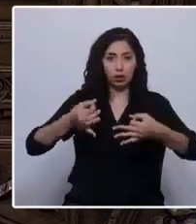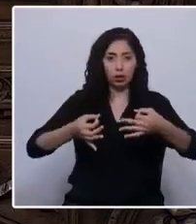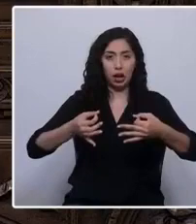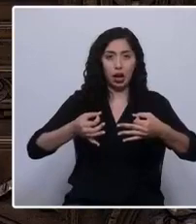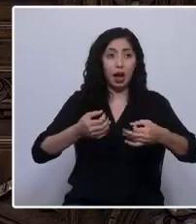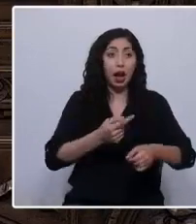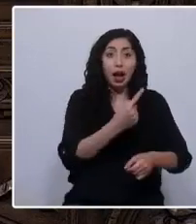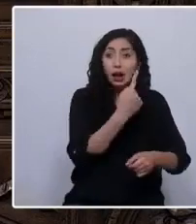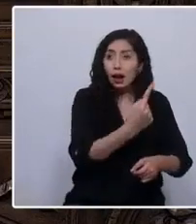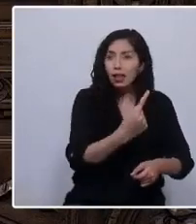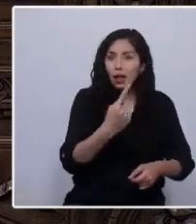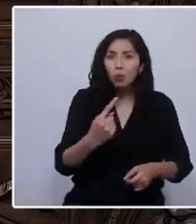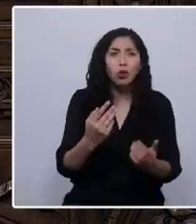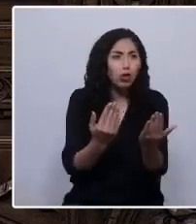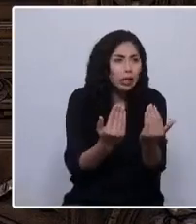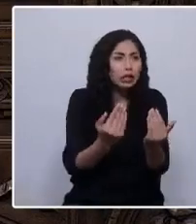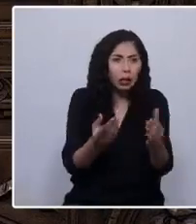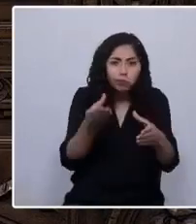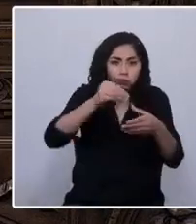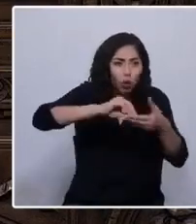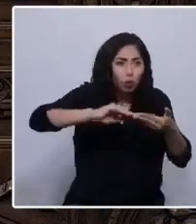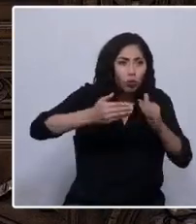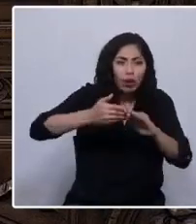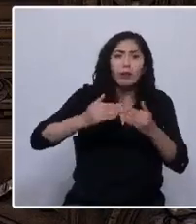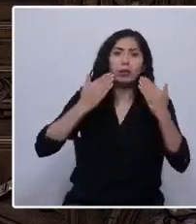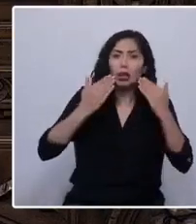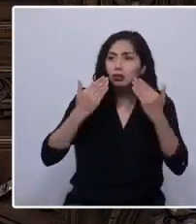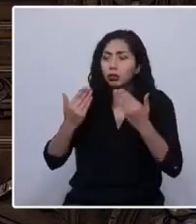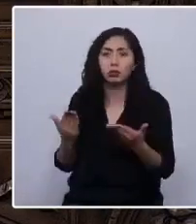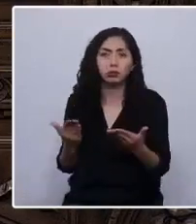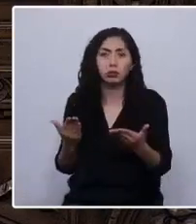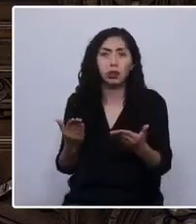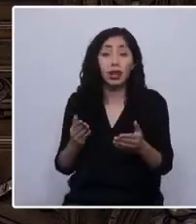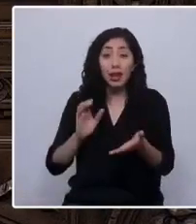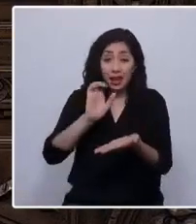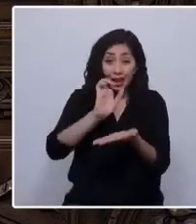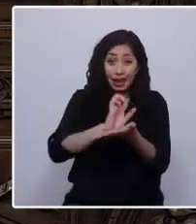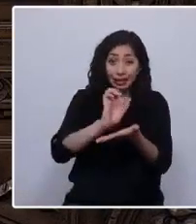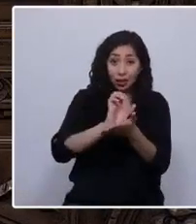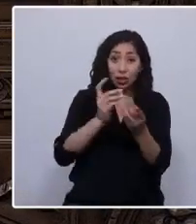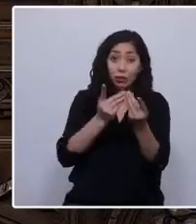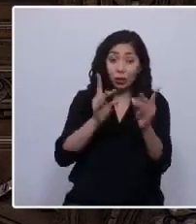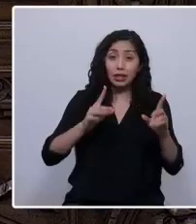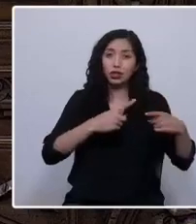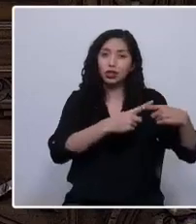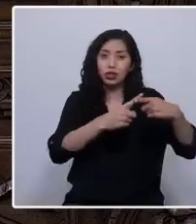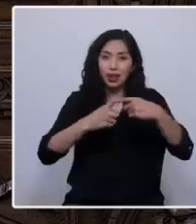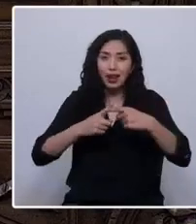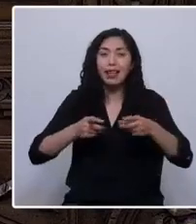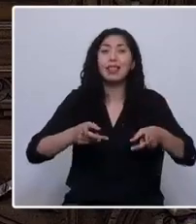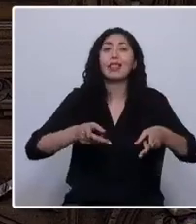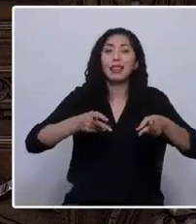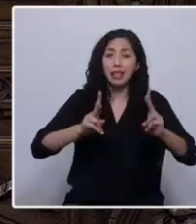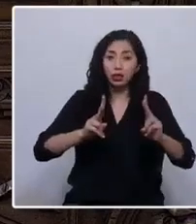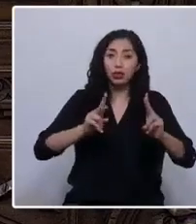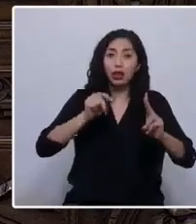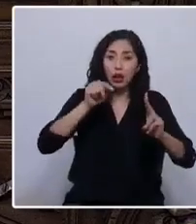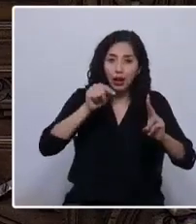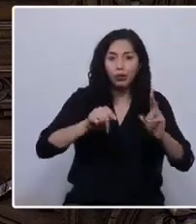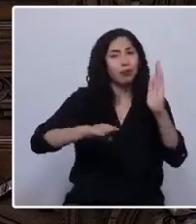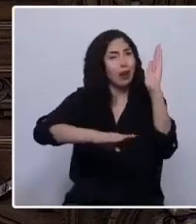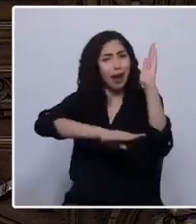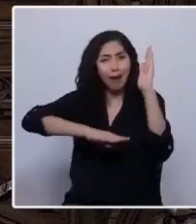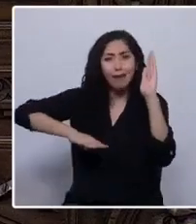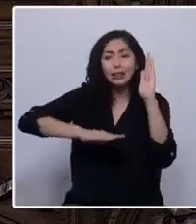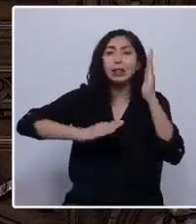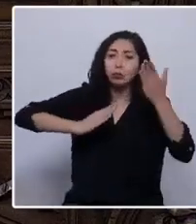que merece por ser parte de esta comunidad. Un Estado democrático social de derecho es la piedra angular para comenzar